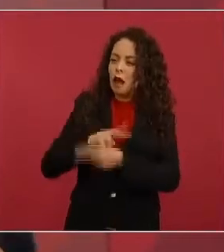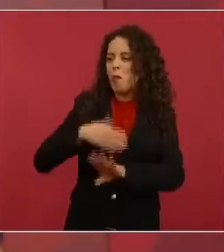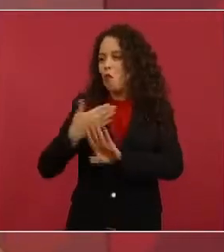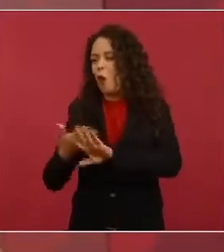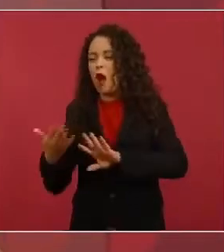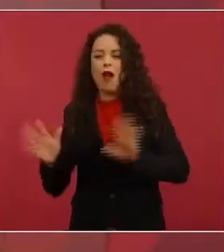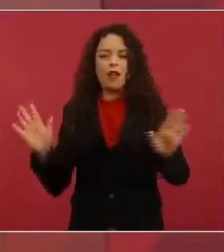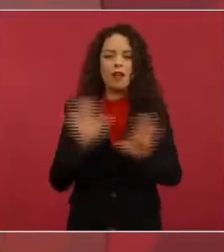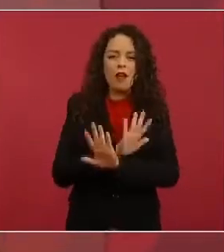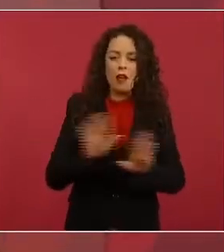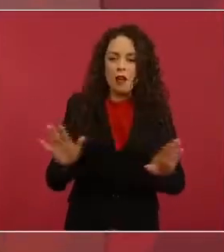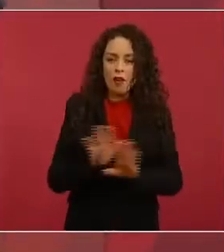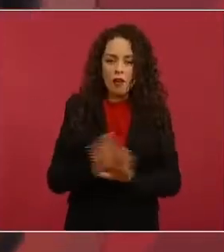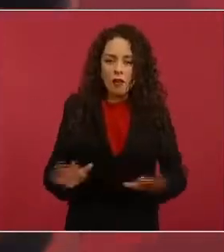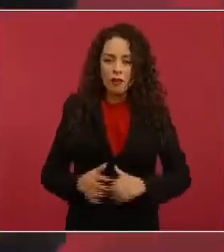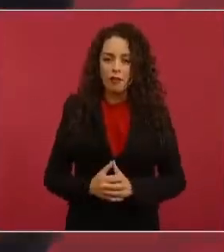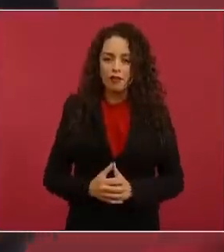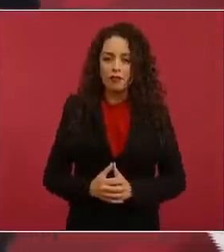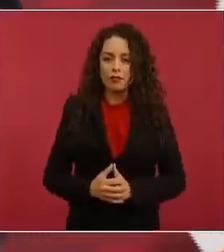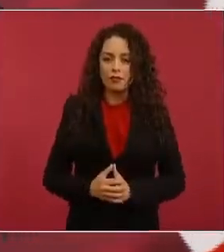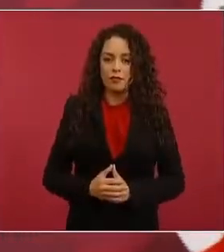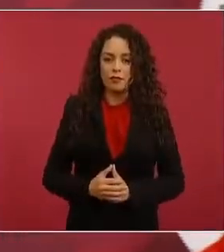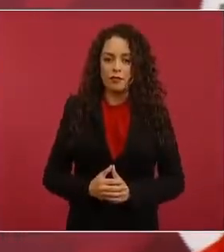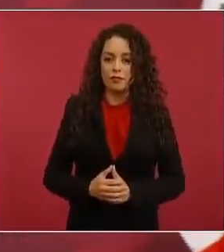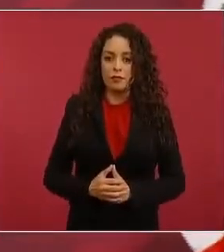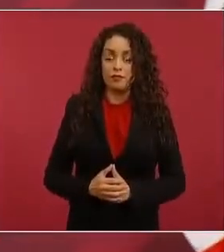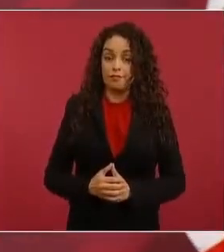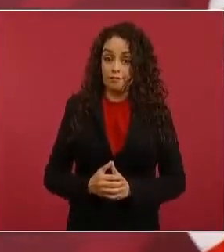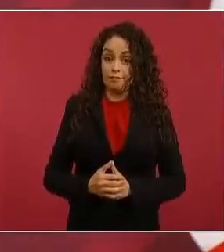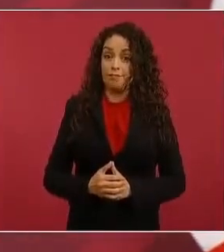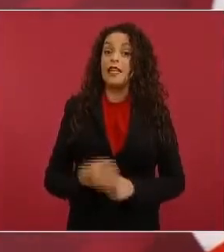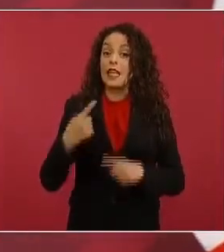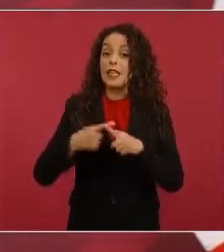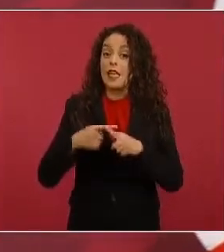Y estamos hablando de los interesados,